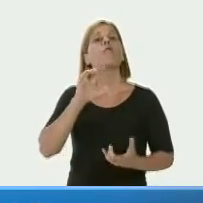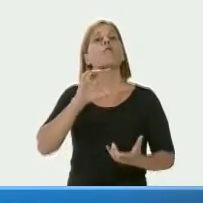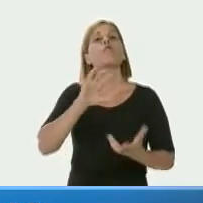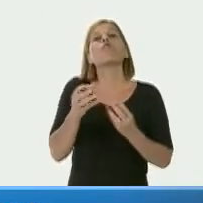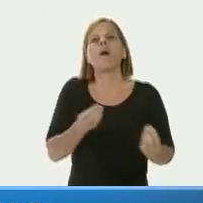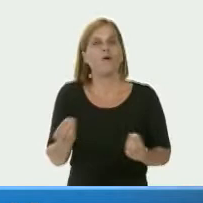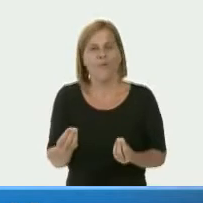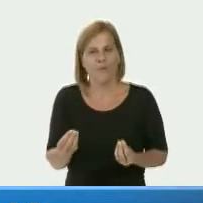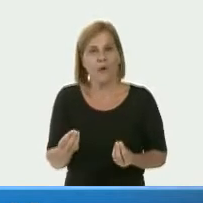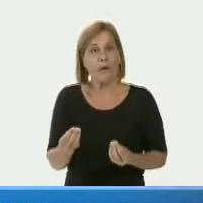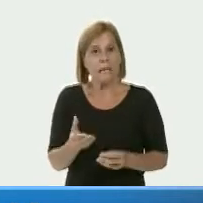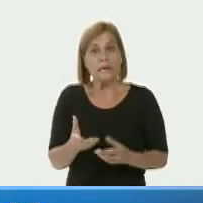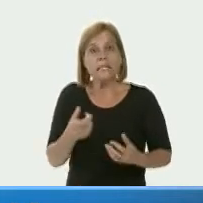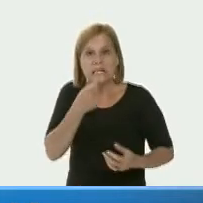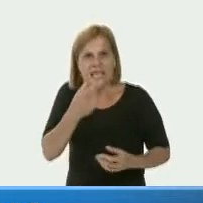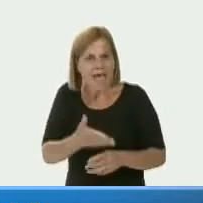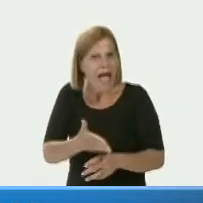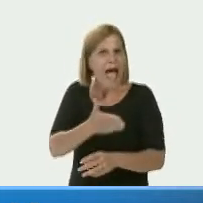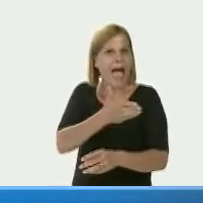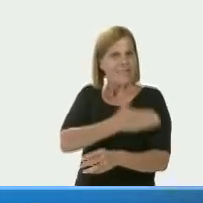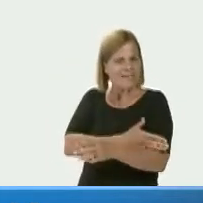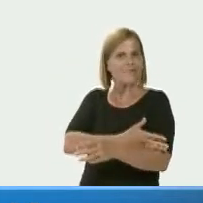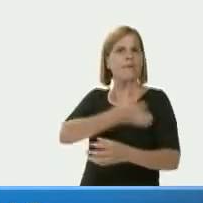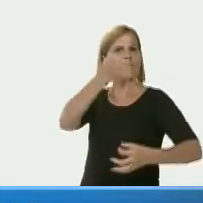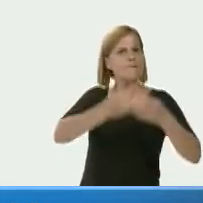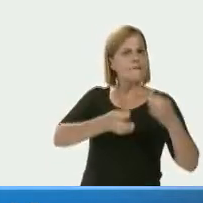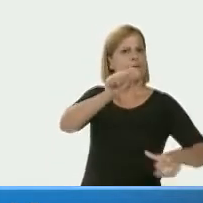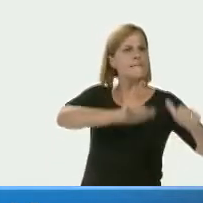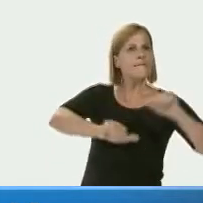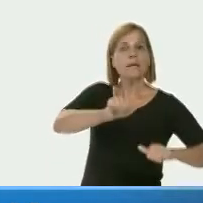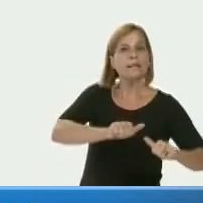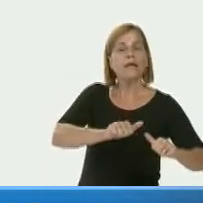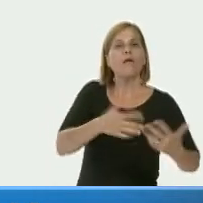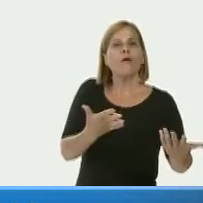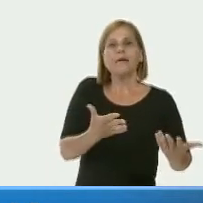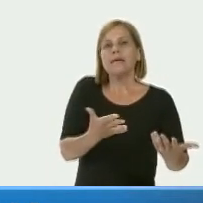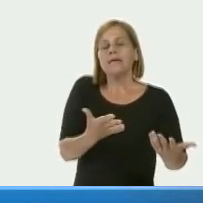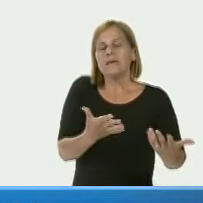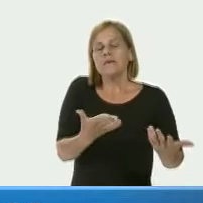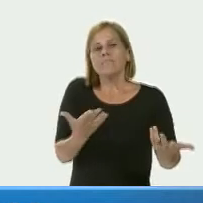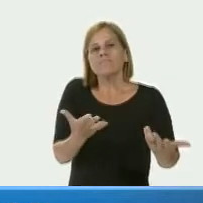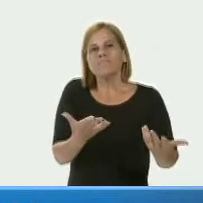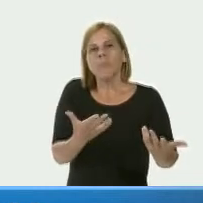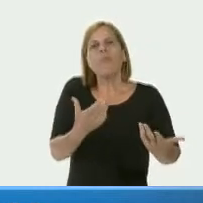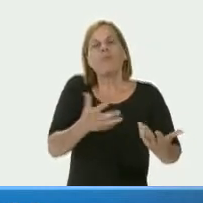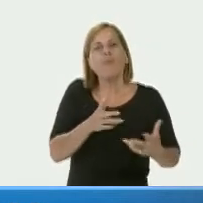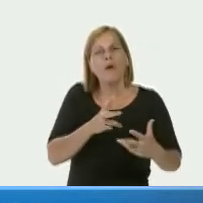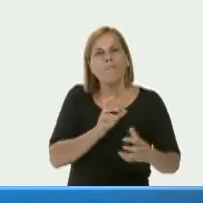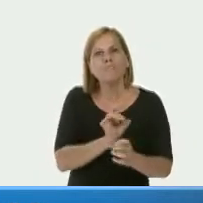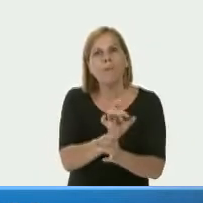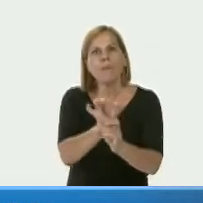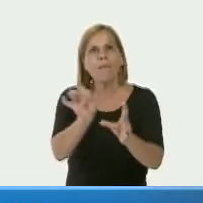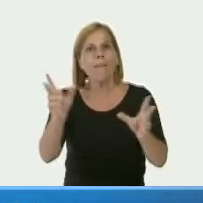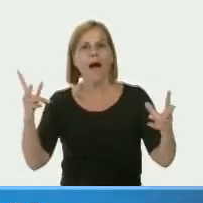mientras más tempranamente podemos hacer los diagnósticos, menos capacidad de dispersión tenemos cuando esa gente